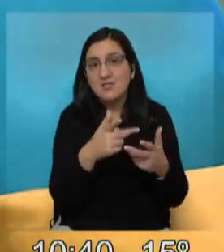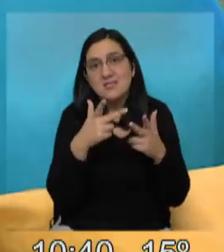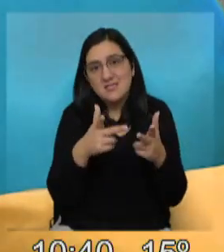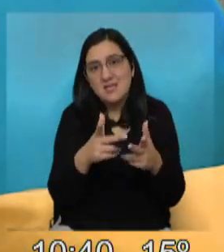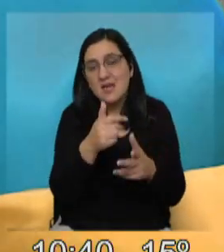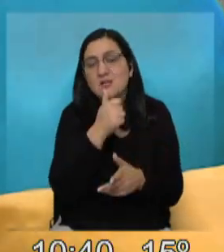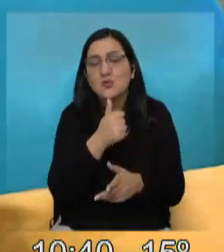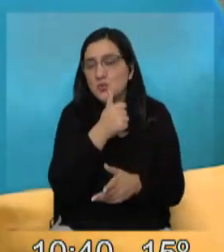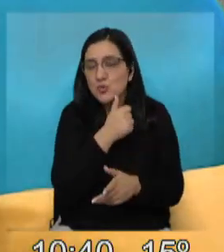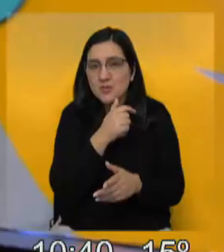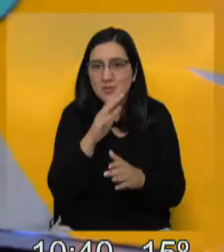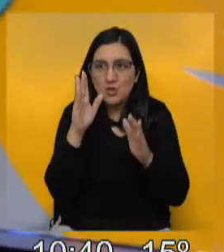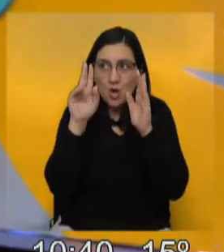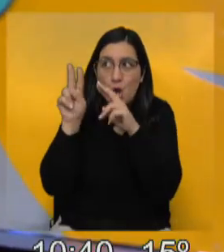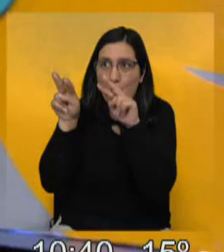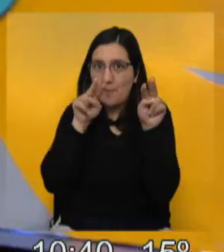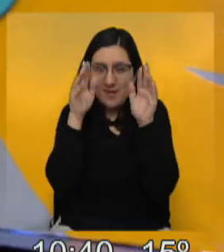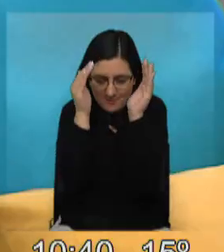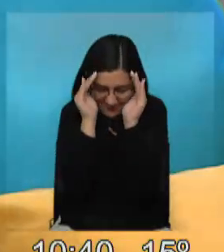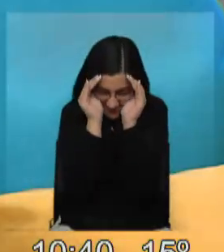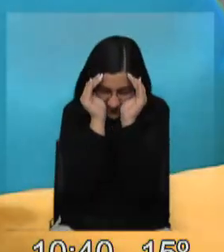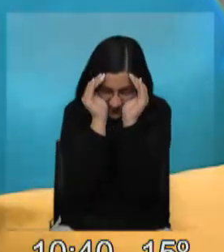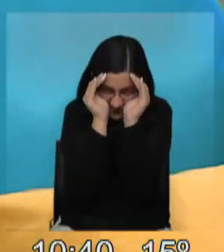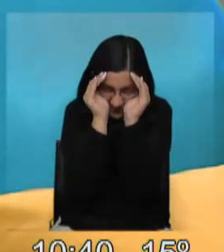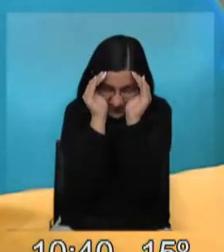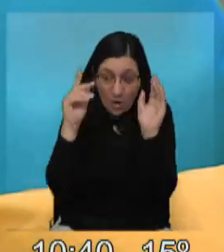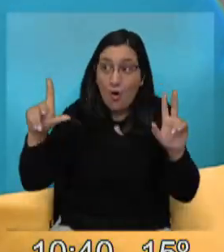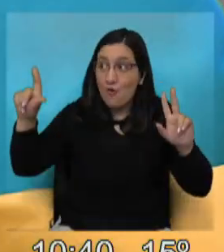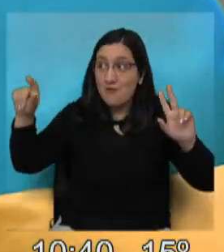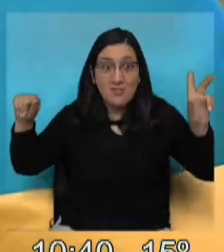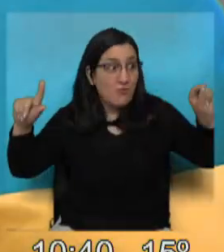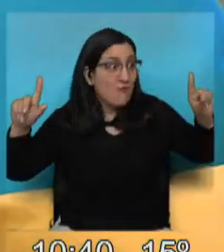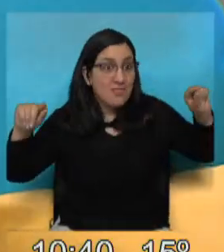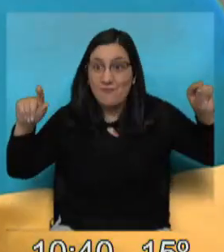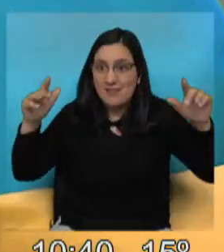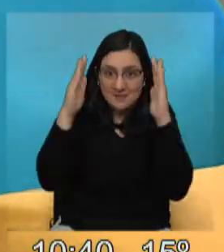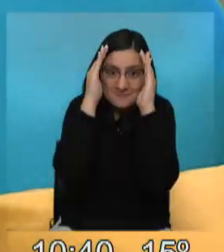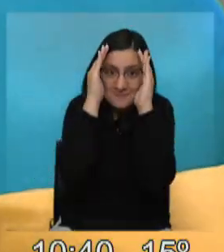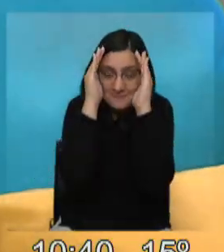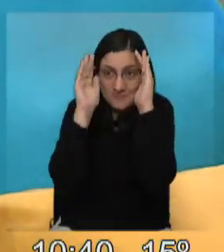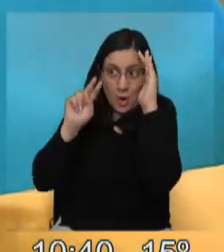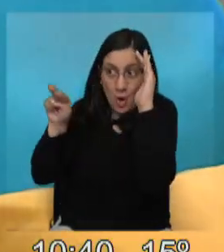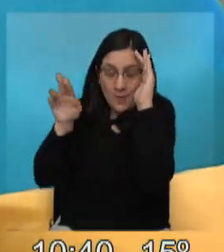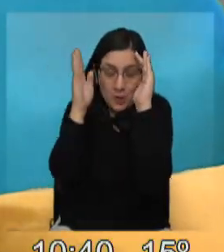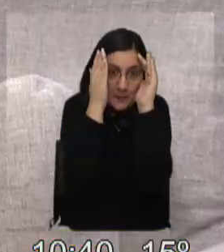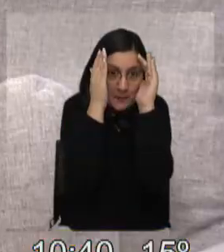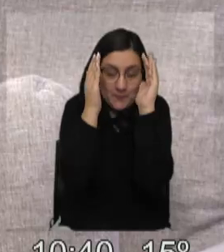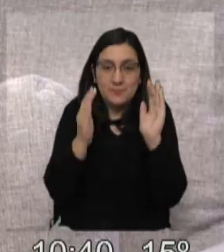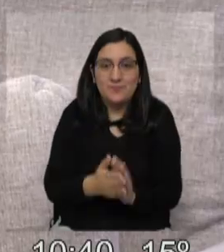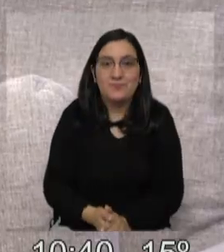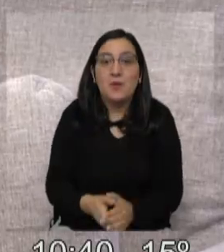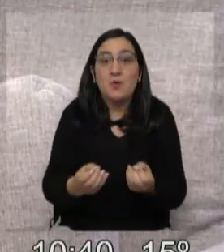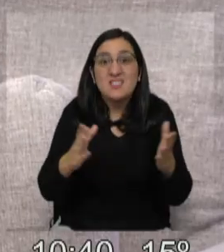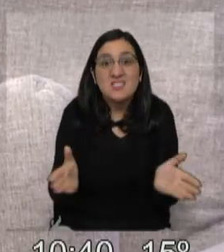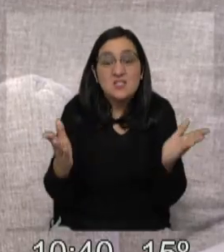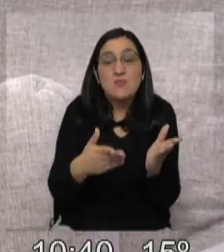la solución es ir con los ojos sí, tapados, tratando de escapar a este momento en que se incentiva el